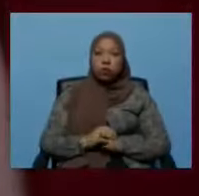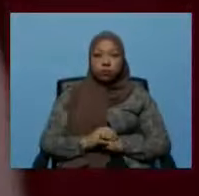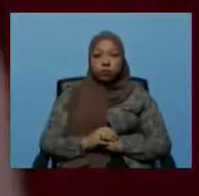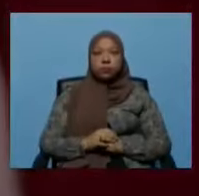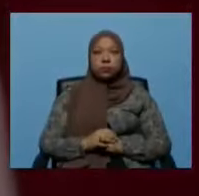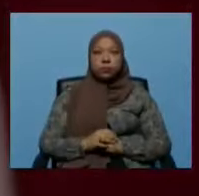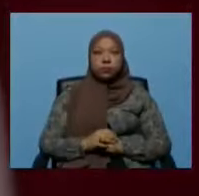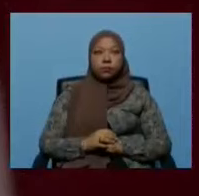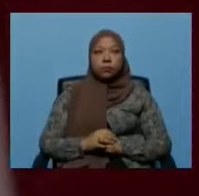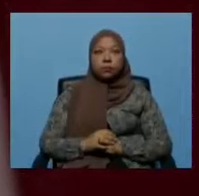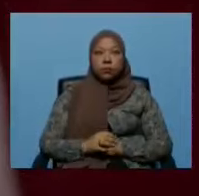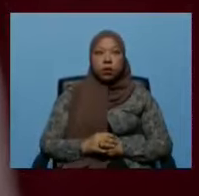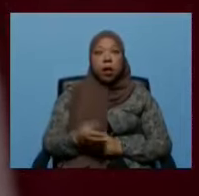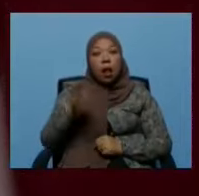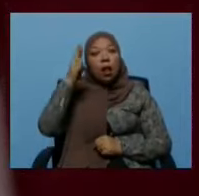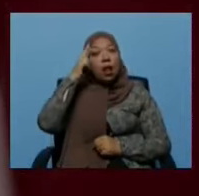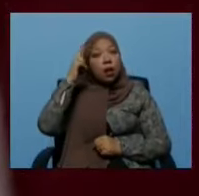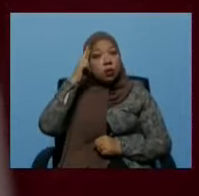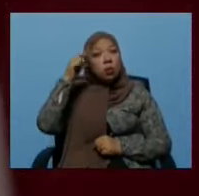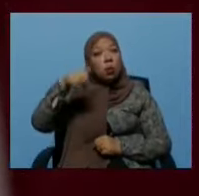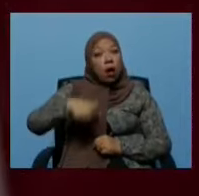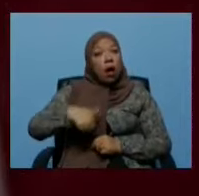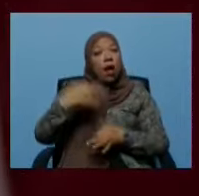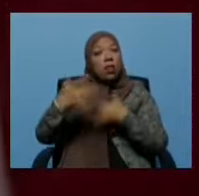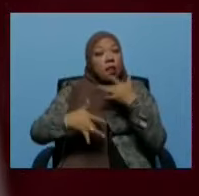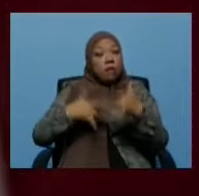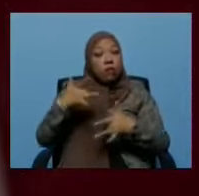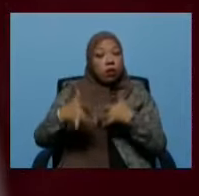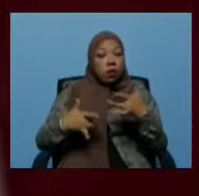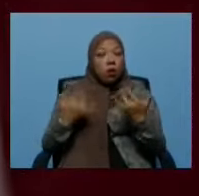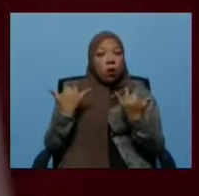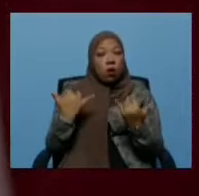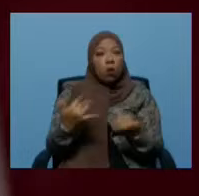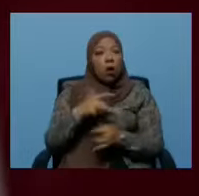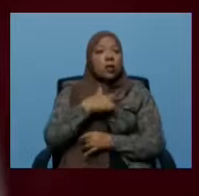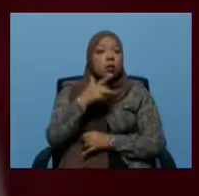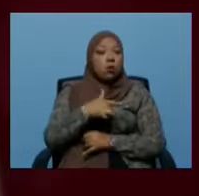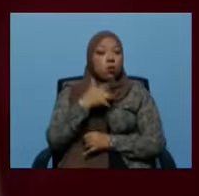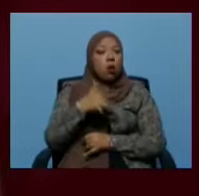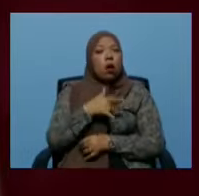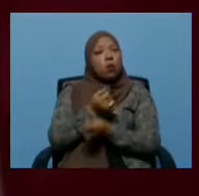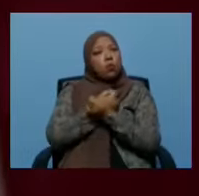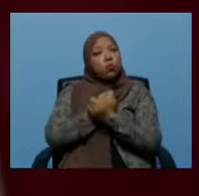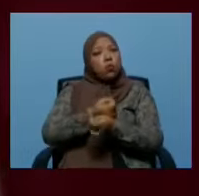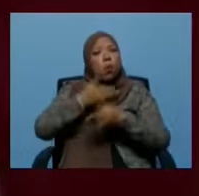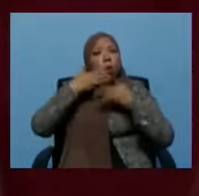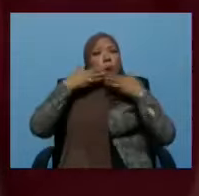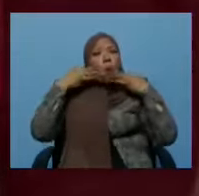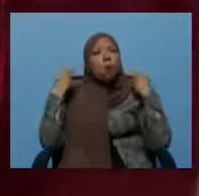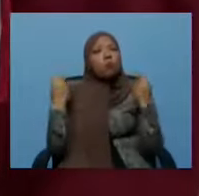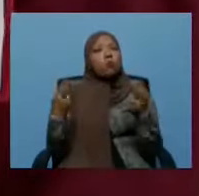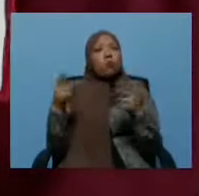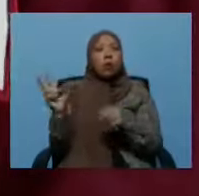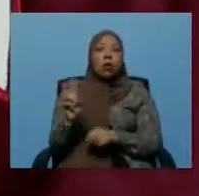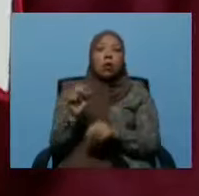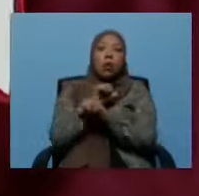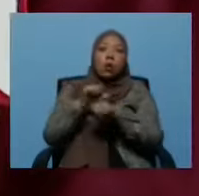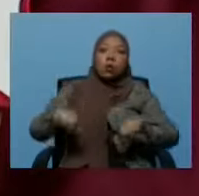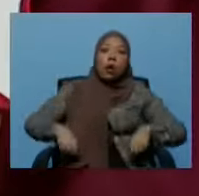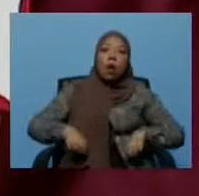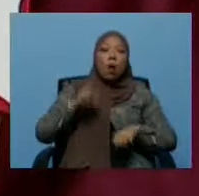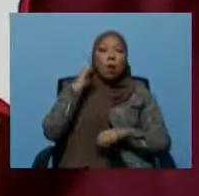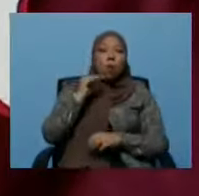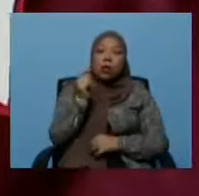Venezuela. Esa es la razón por la cual decía hace momentos que se siente sumamente orgulloso de la existencia de la